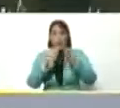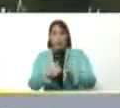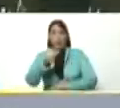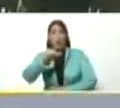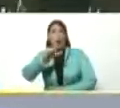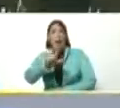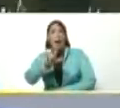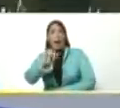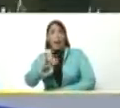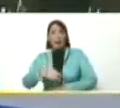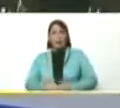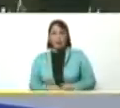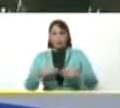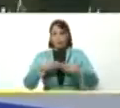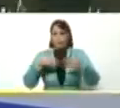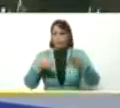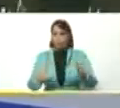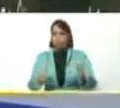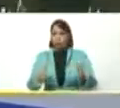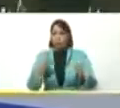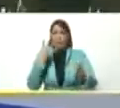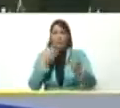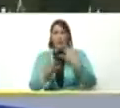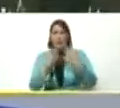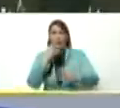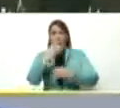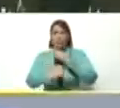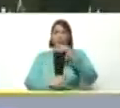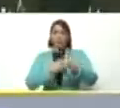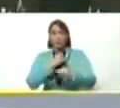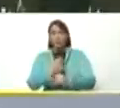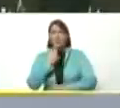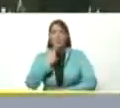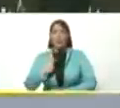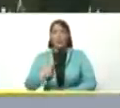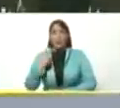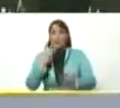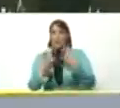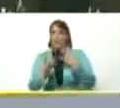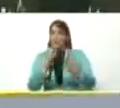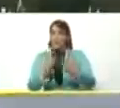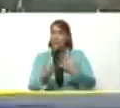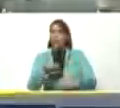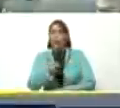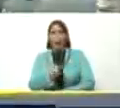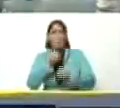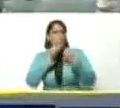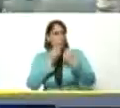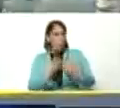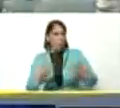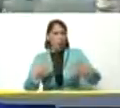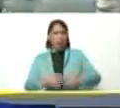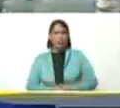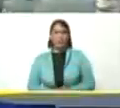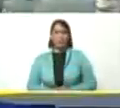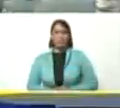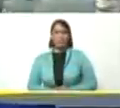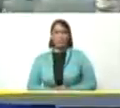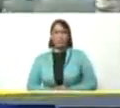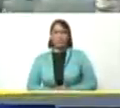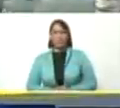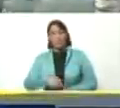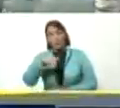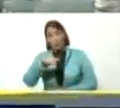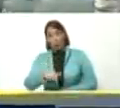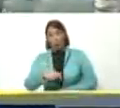la feria internacional. Me dicen que la feria ha estado y está muy buena. Hoy